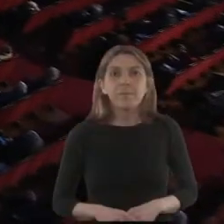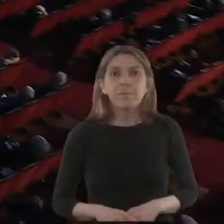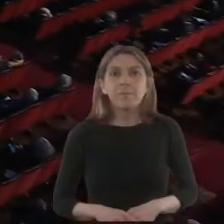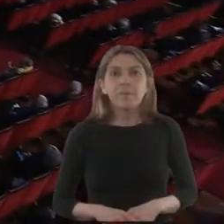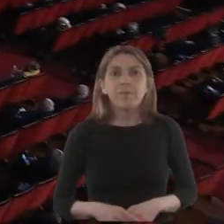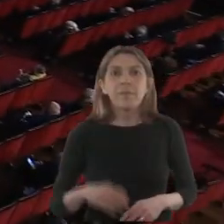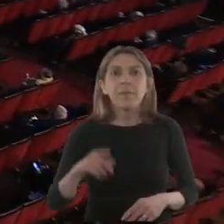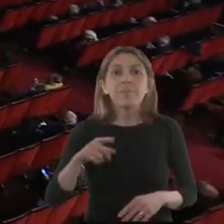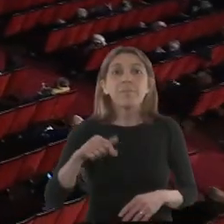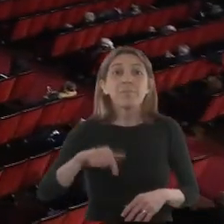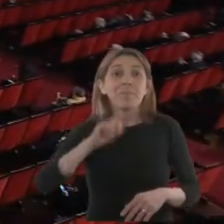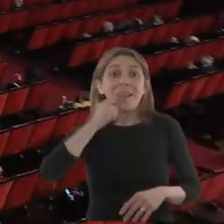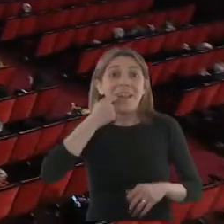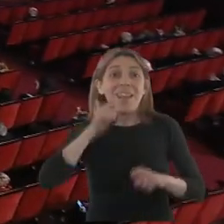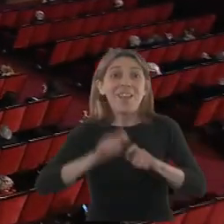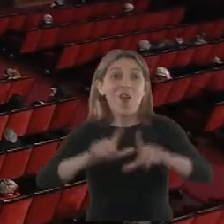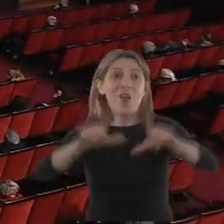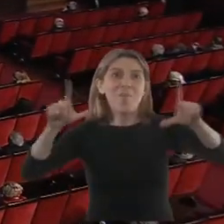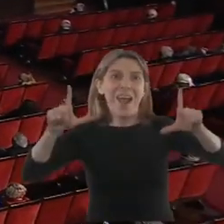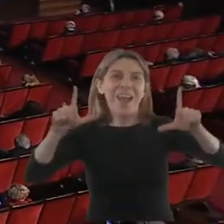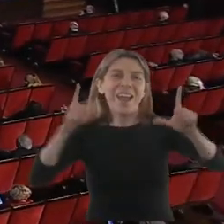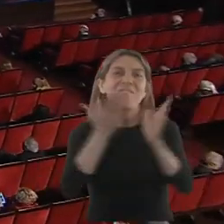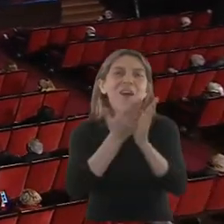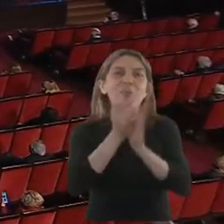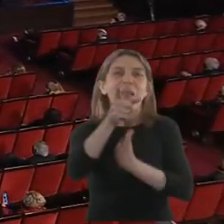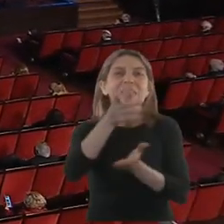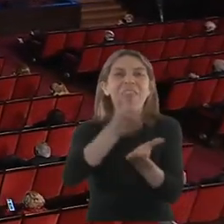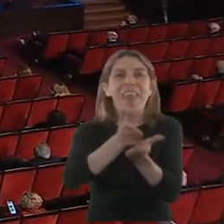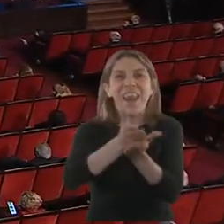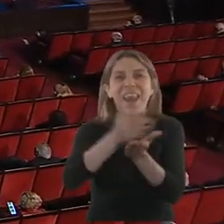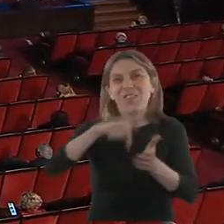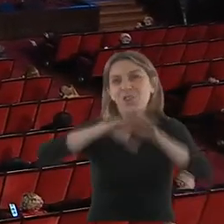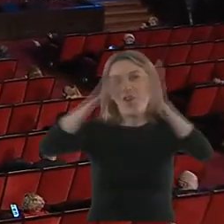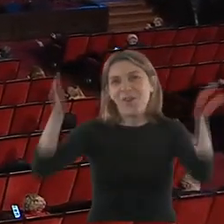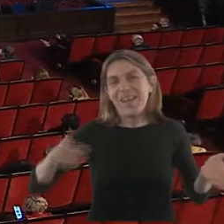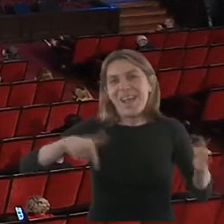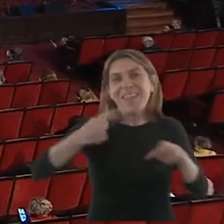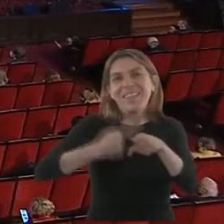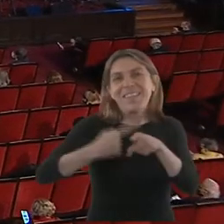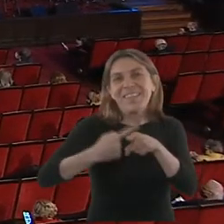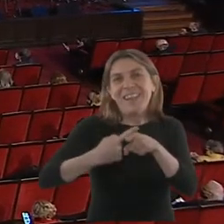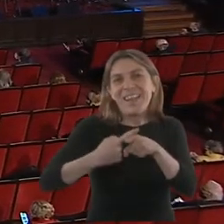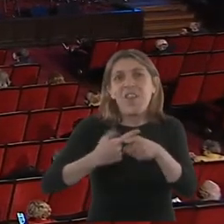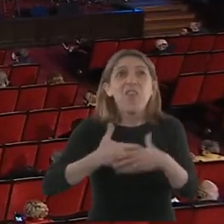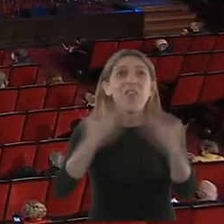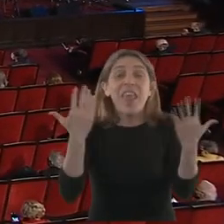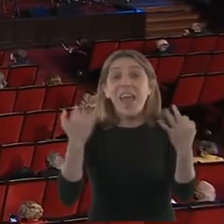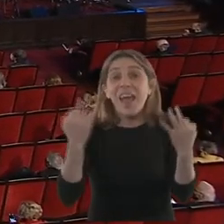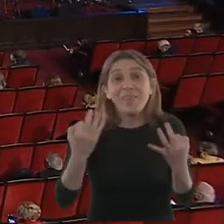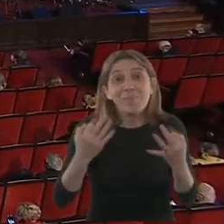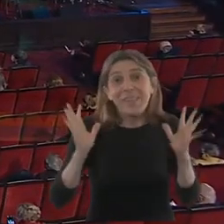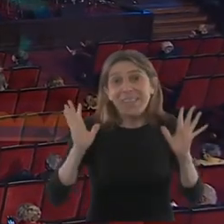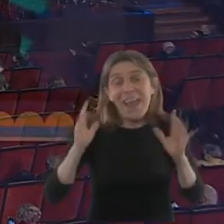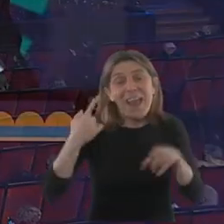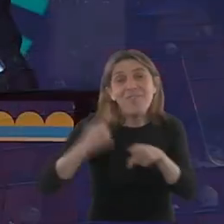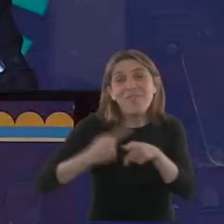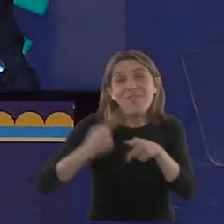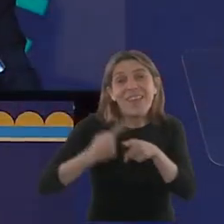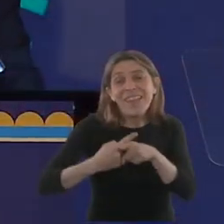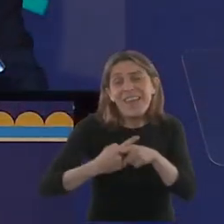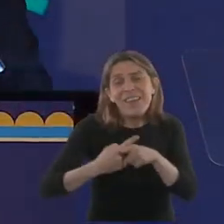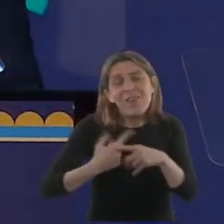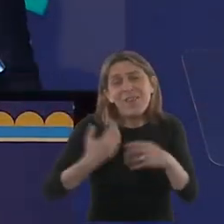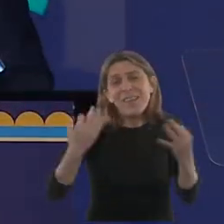Imagen también de la Facultad de Derecho donde estamos celebrando este día tan especial, esta celebración tan especial, y